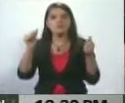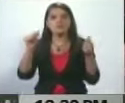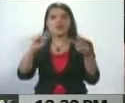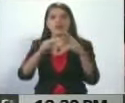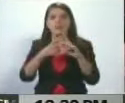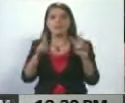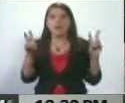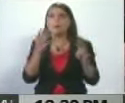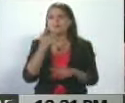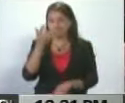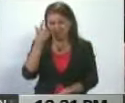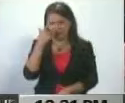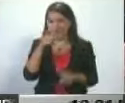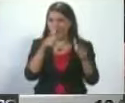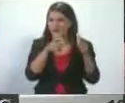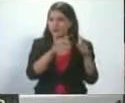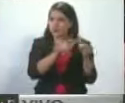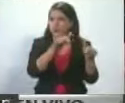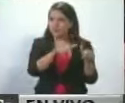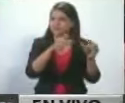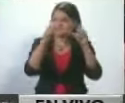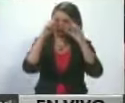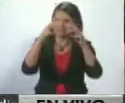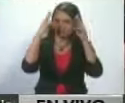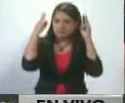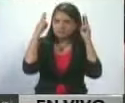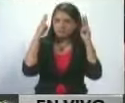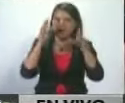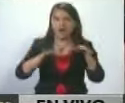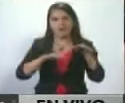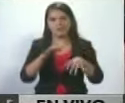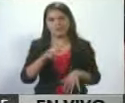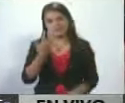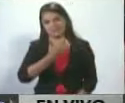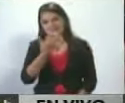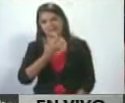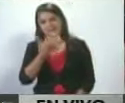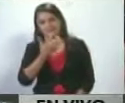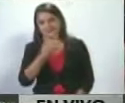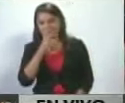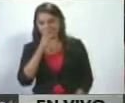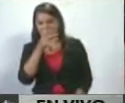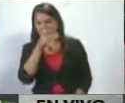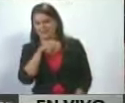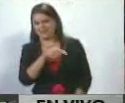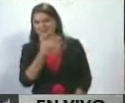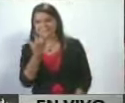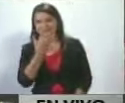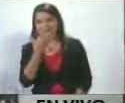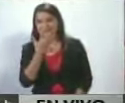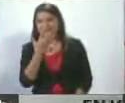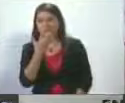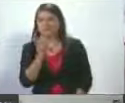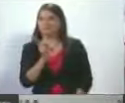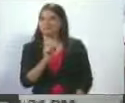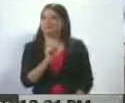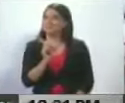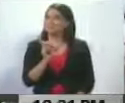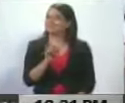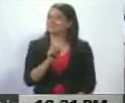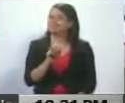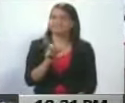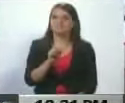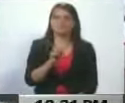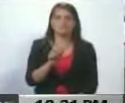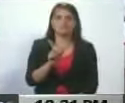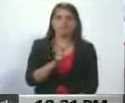el caso de Henry Ramos Aluc. A veces da gracia, ¿verdad? Parecía que daba gracia, pero no.